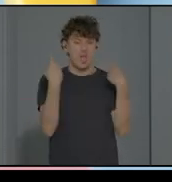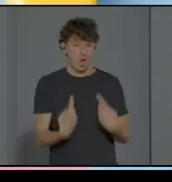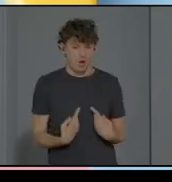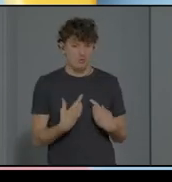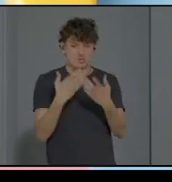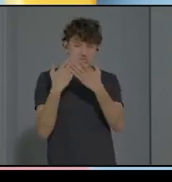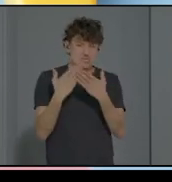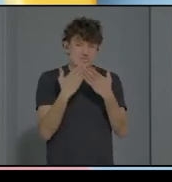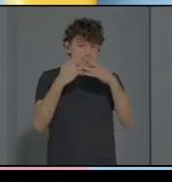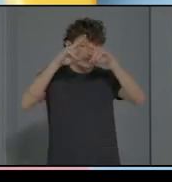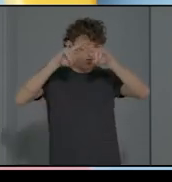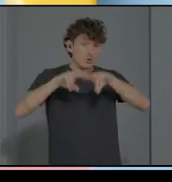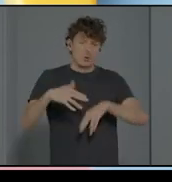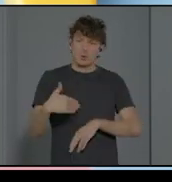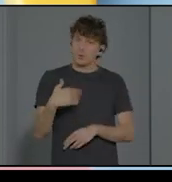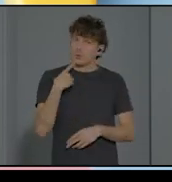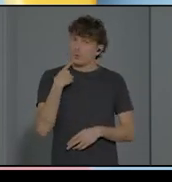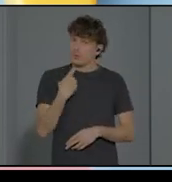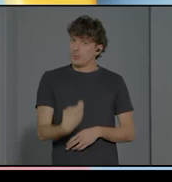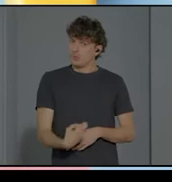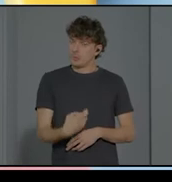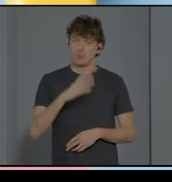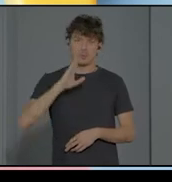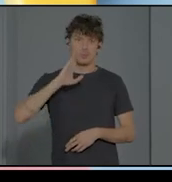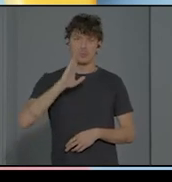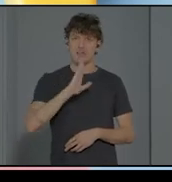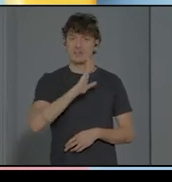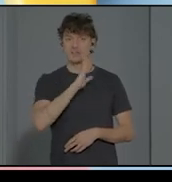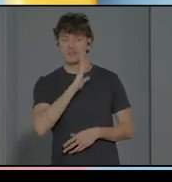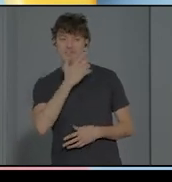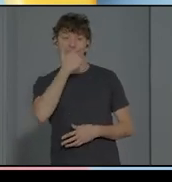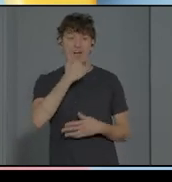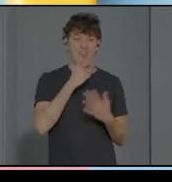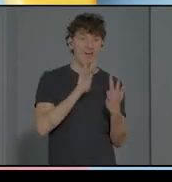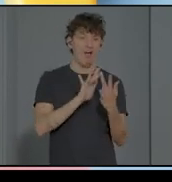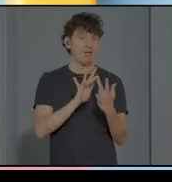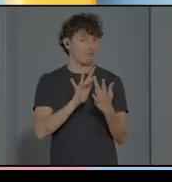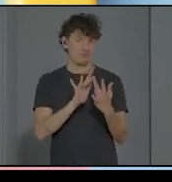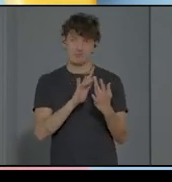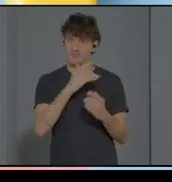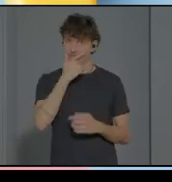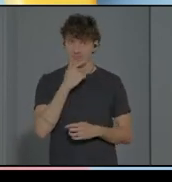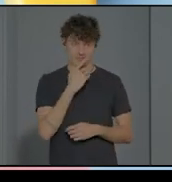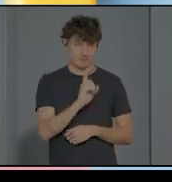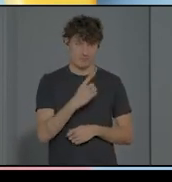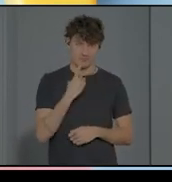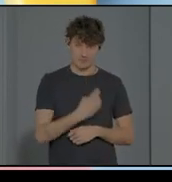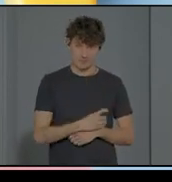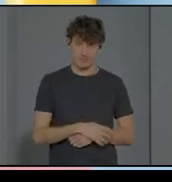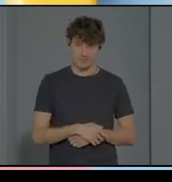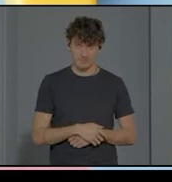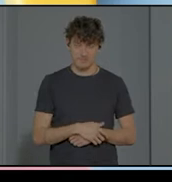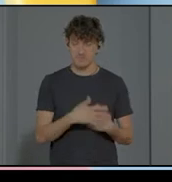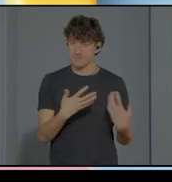están tan disponibles, así que empezamos a estudiar las ratas o los